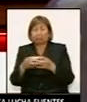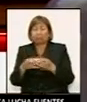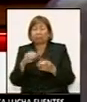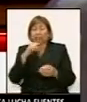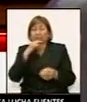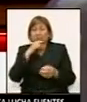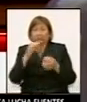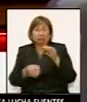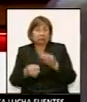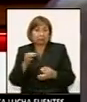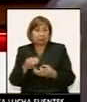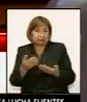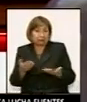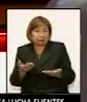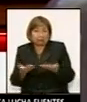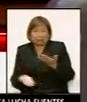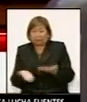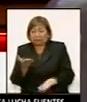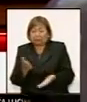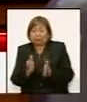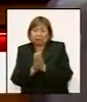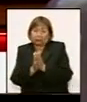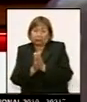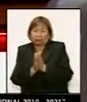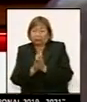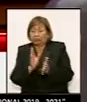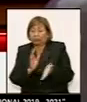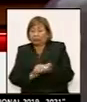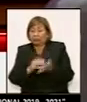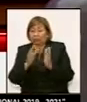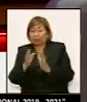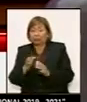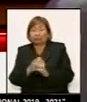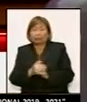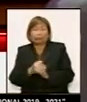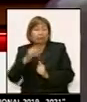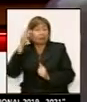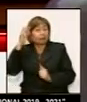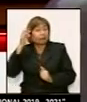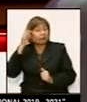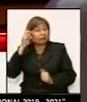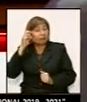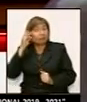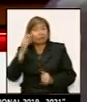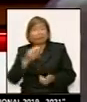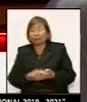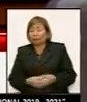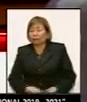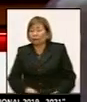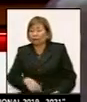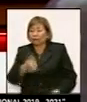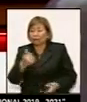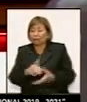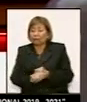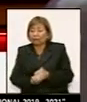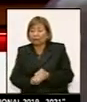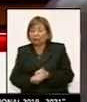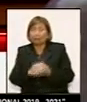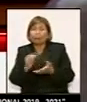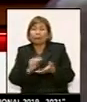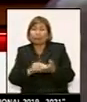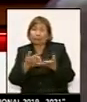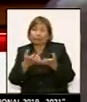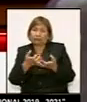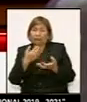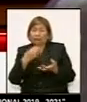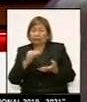Comisión de Justicia. Tal vez solicito a la Comisión que dejemos de repente los colores políticos, porque esto lo preside creo que otros colegas. El martes quisiera